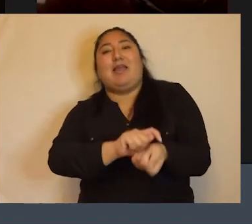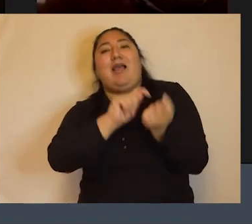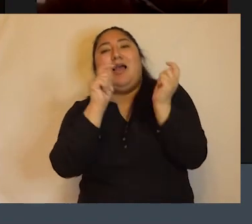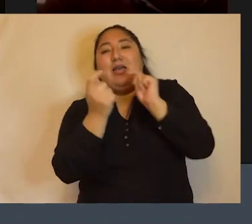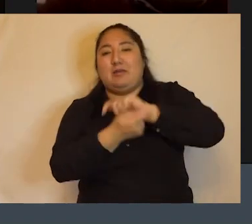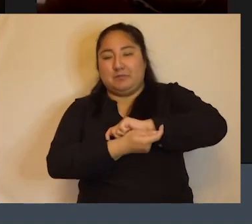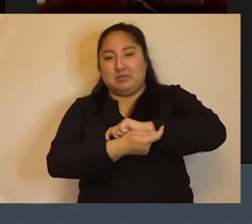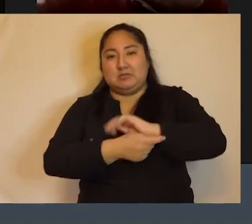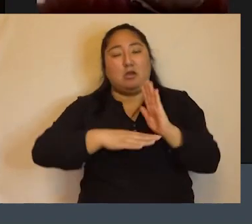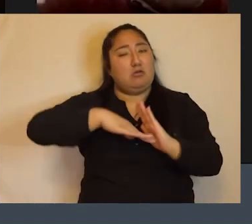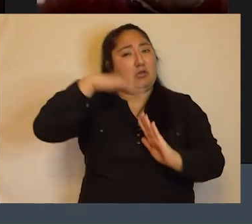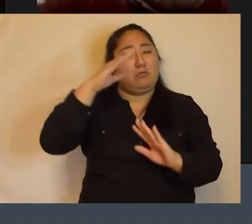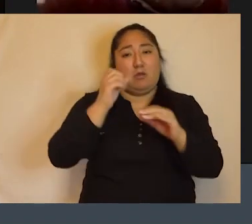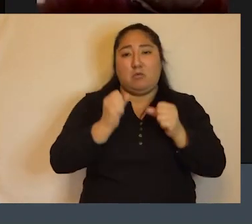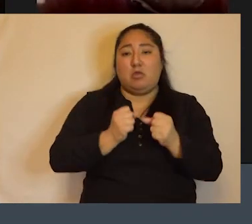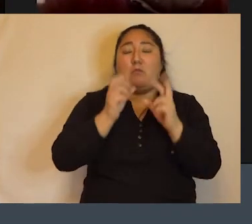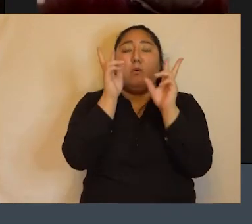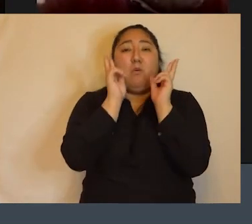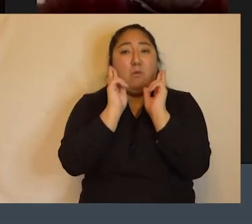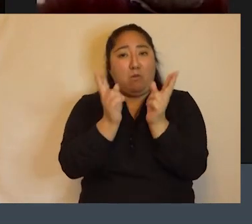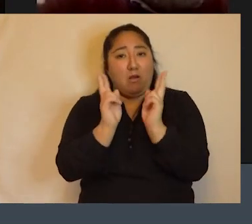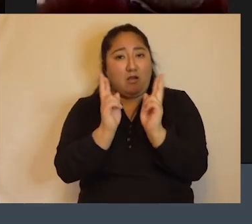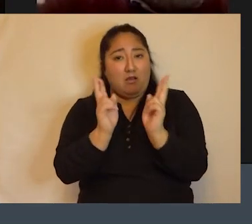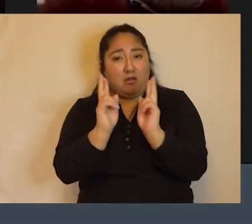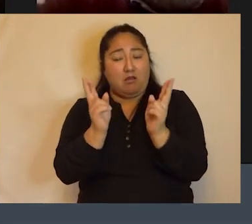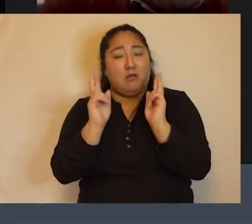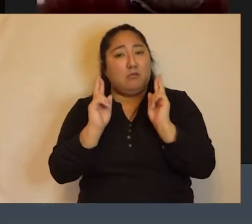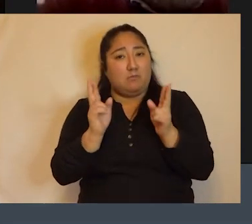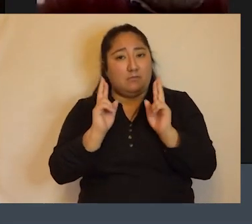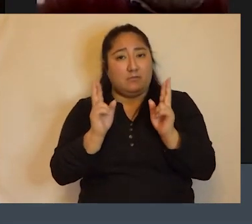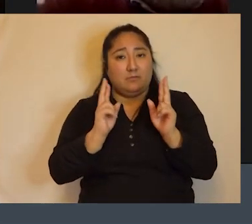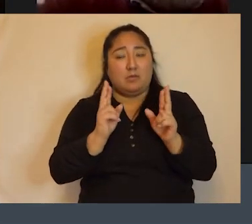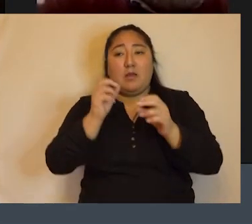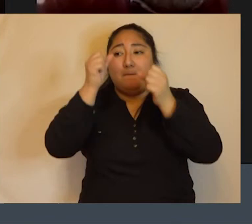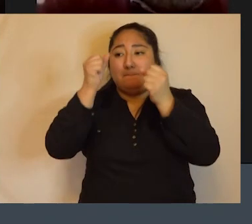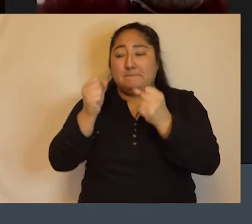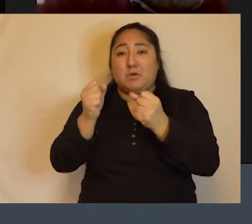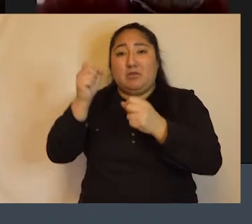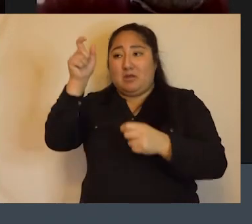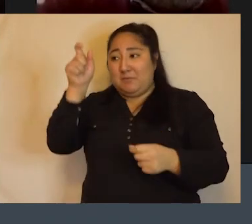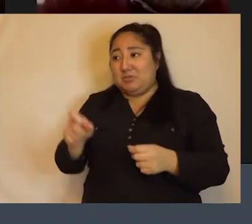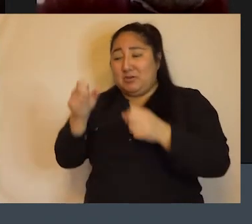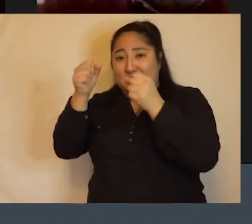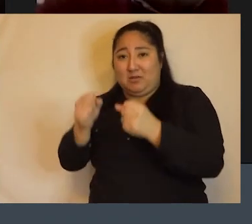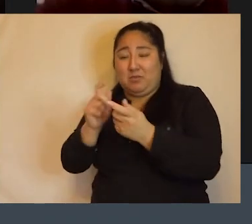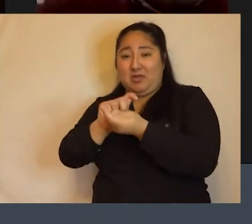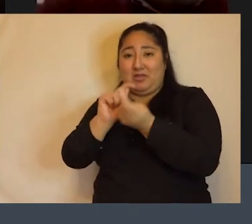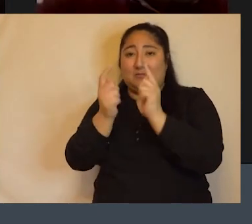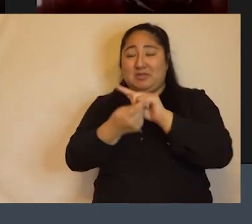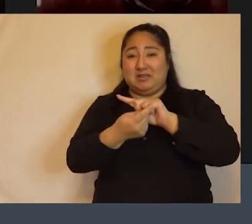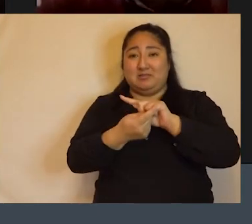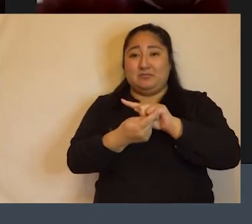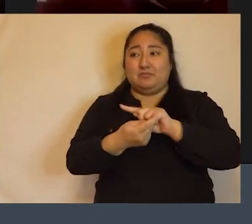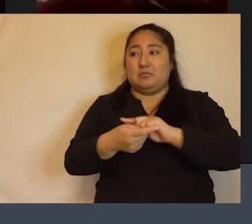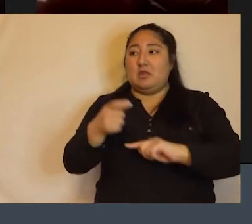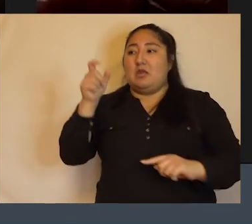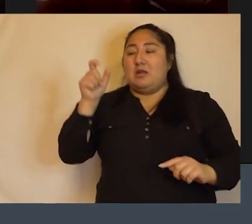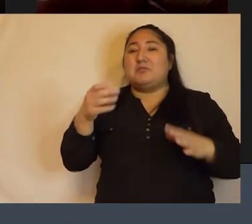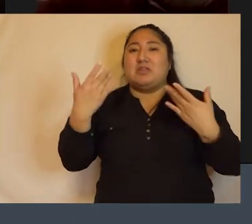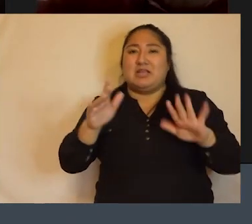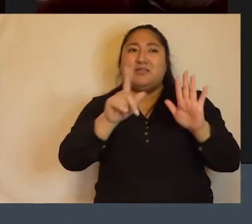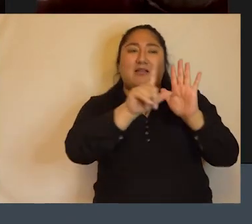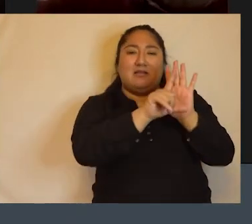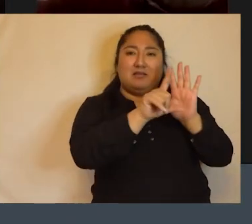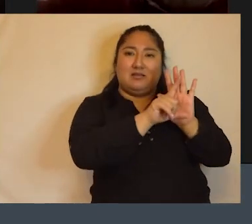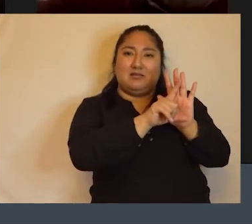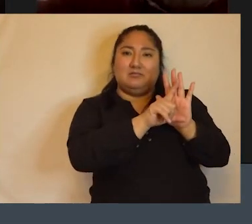tenemos que adaptarnos lo que más podamos, y ojalá que quienes puedan adaptarse son las personas que ya van llegando a